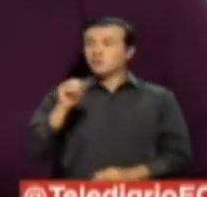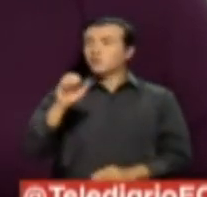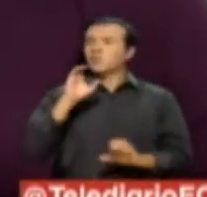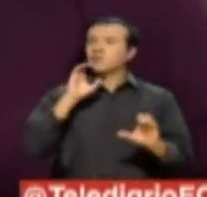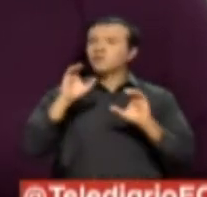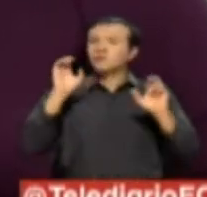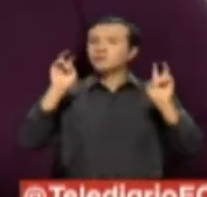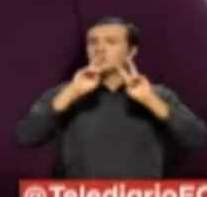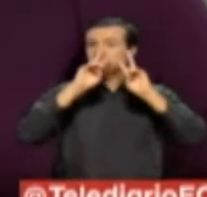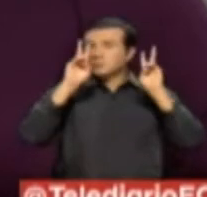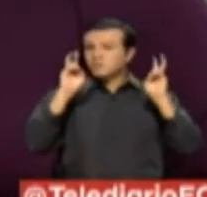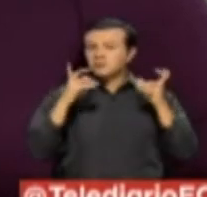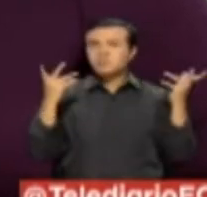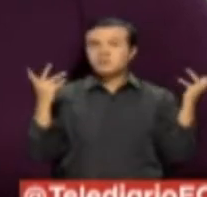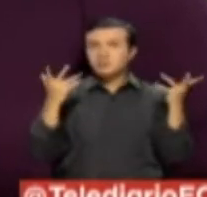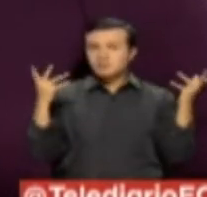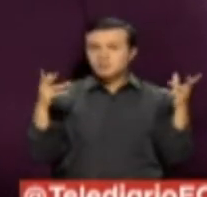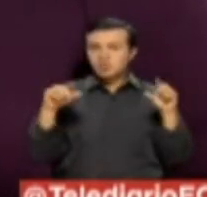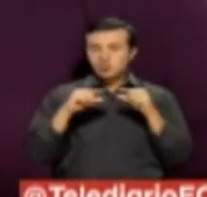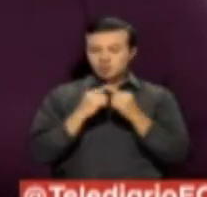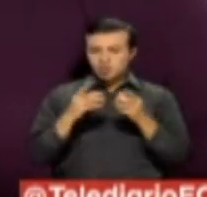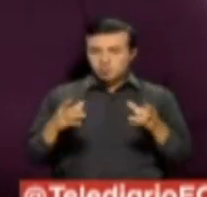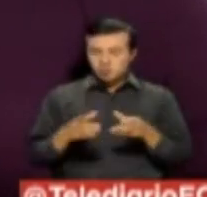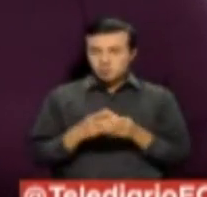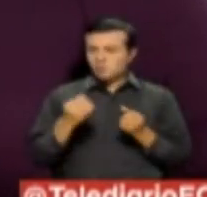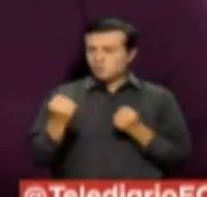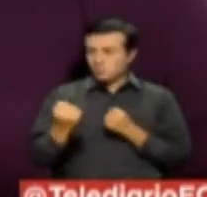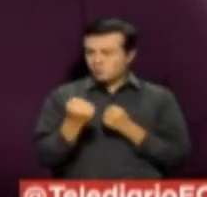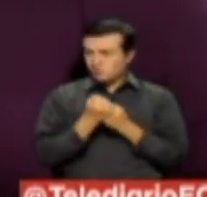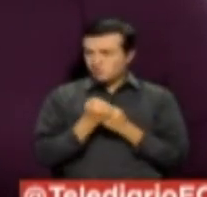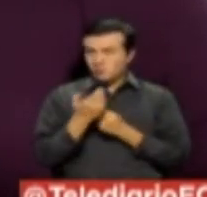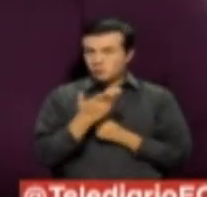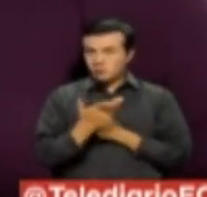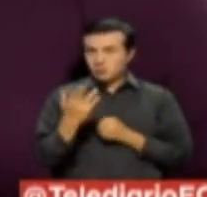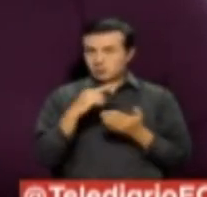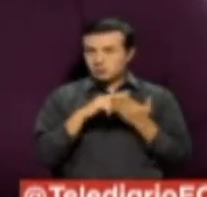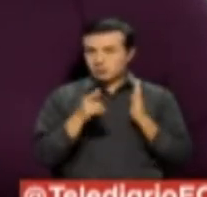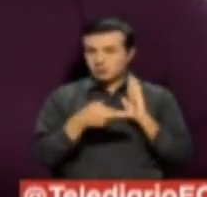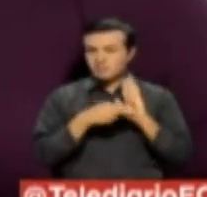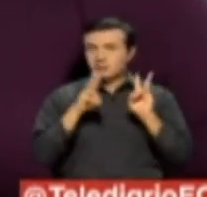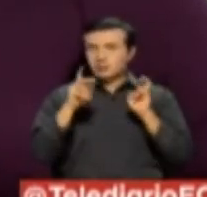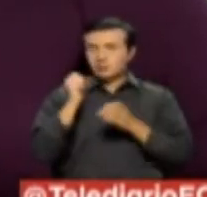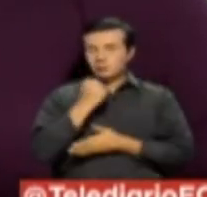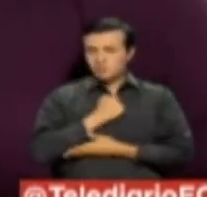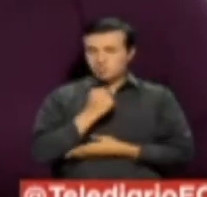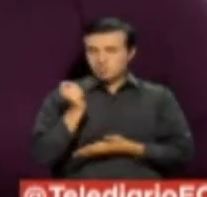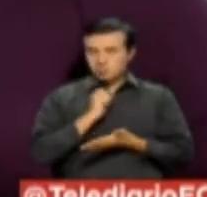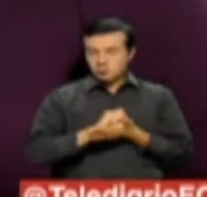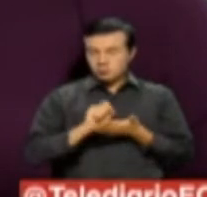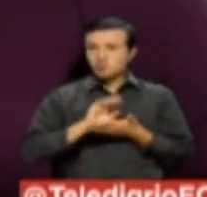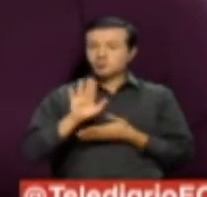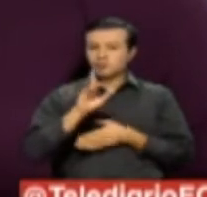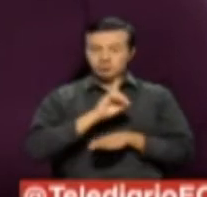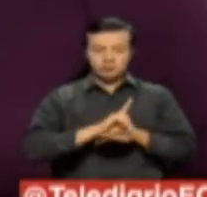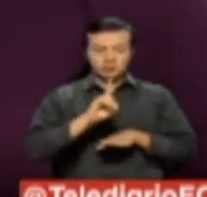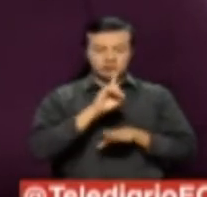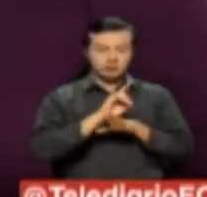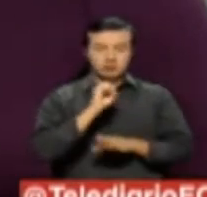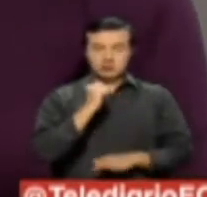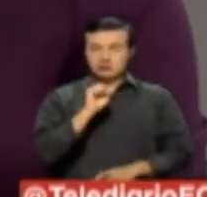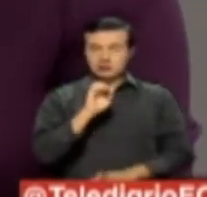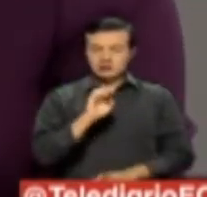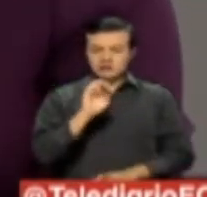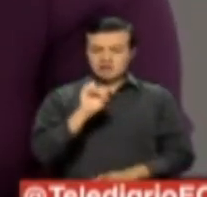sobre la plataforma ciudadana para aportar al reglamento de propiedad intelectual él es director del senado y con el